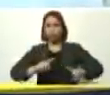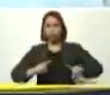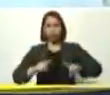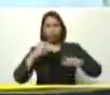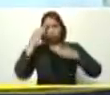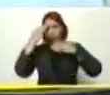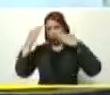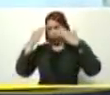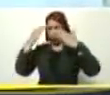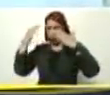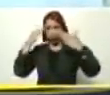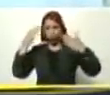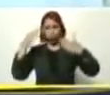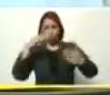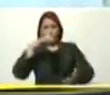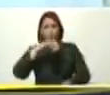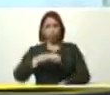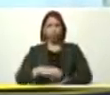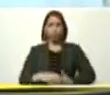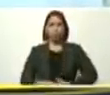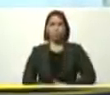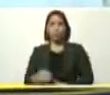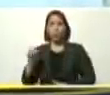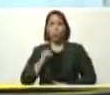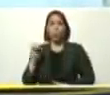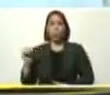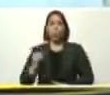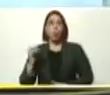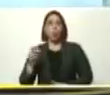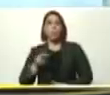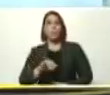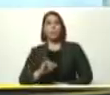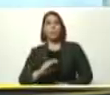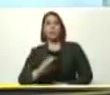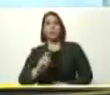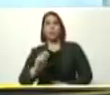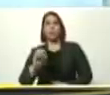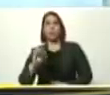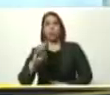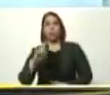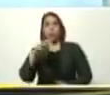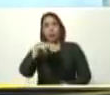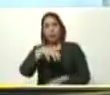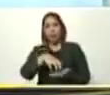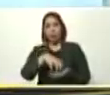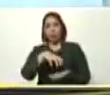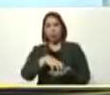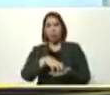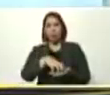Saludo. Por la región occidental tenemos al gobernador Víctor Clar del estado